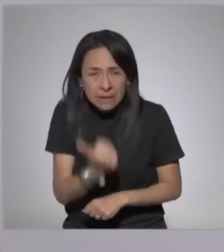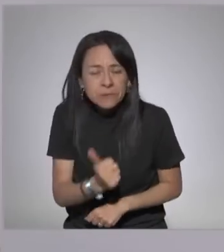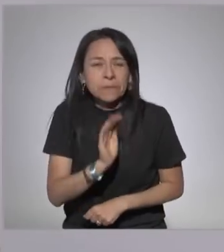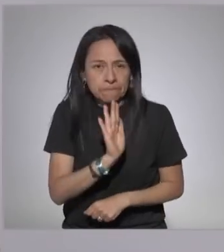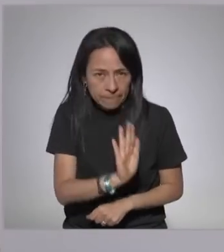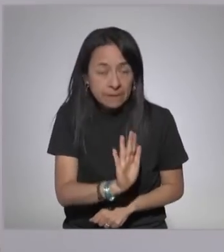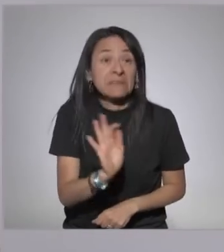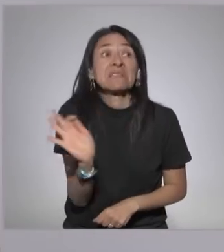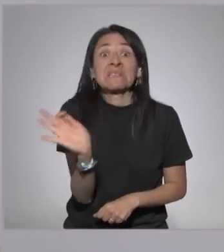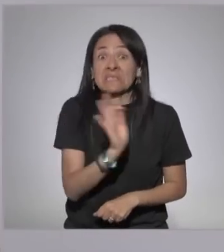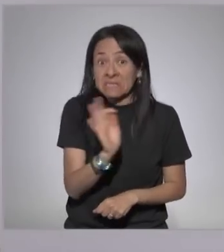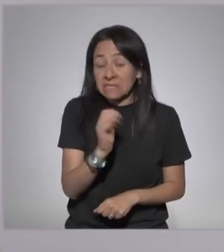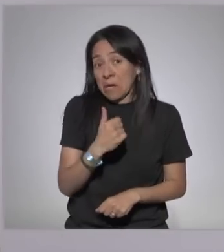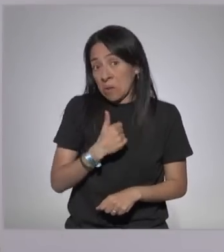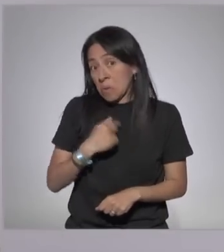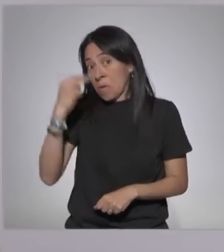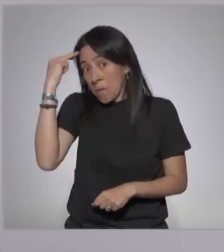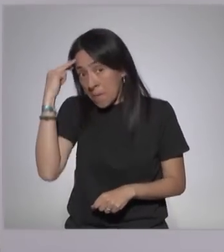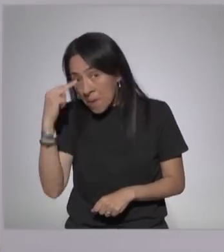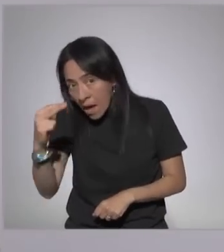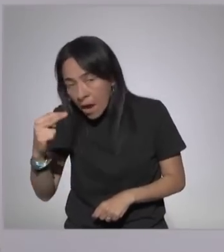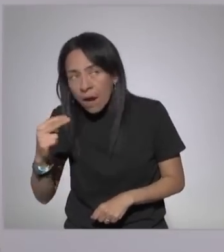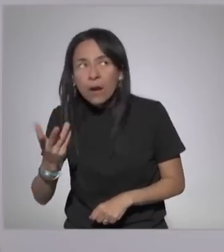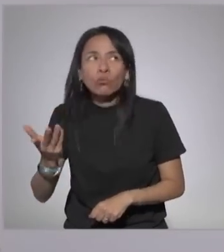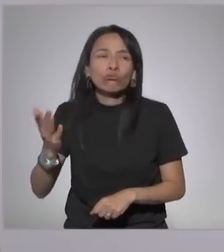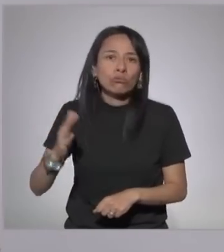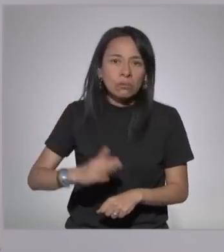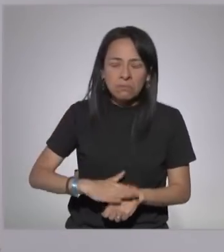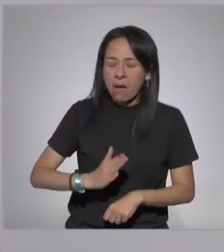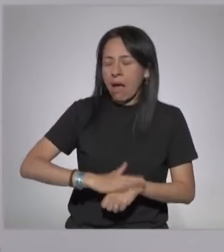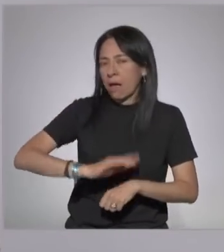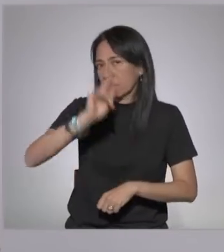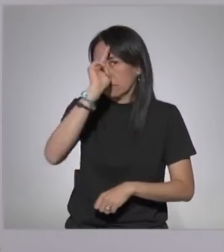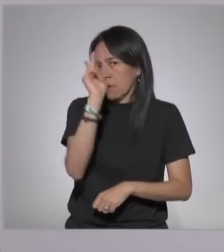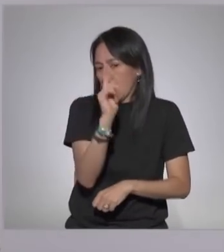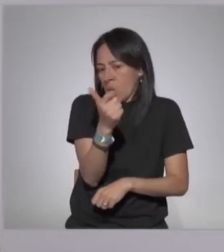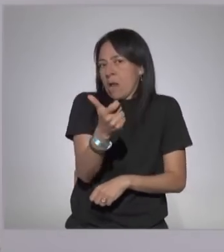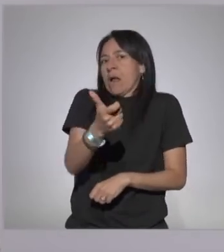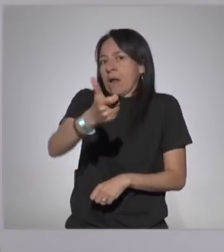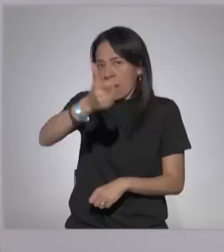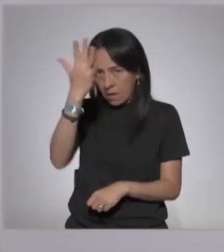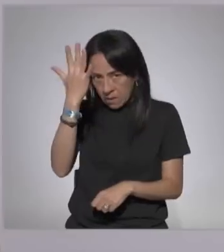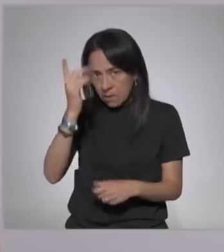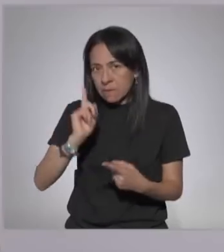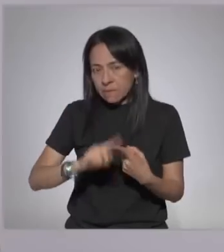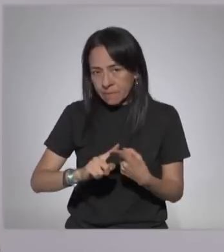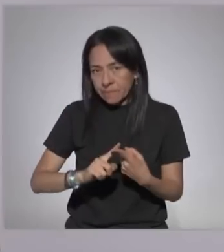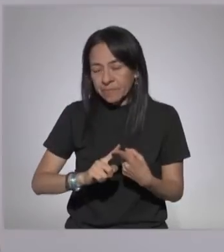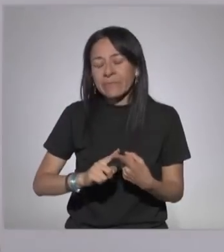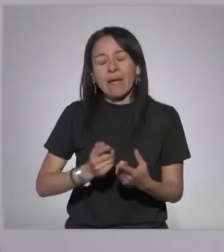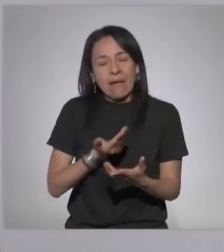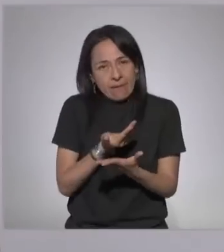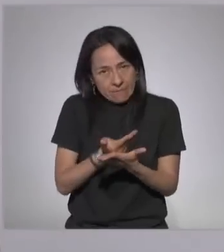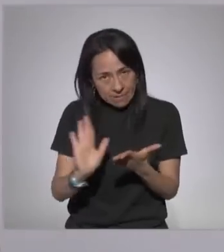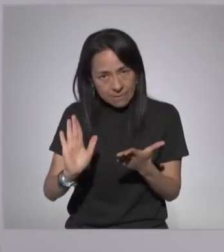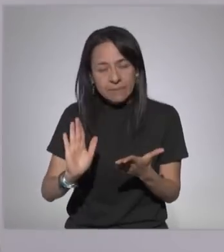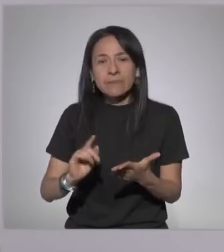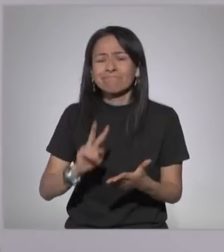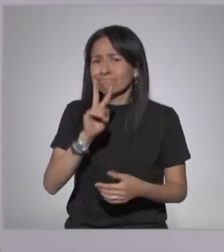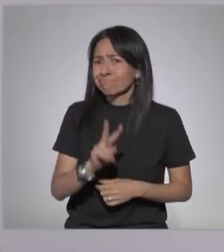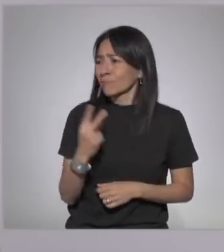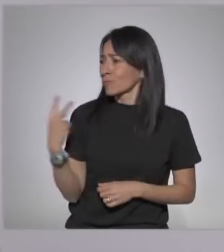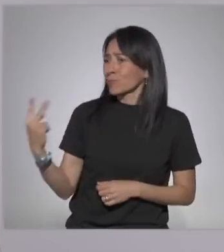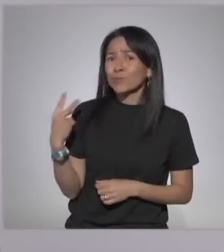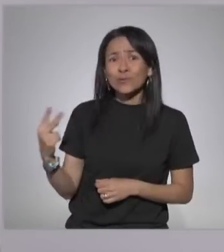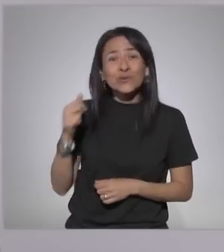sea, si yo me voy solo de viaje me va a costar más caro. Y la otra, nosotros teníamos todo un ritual para